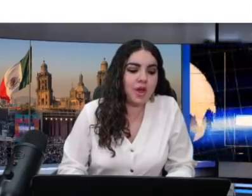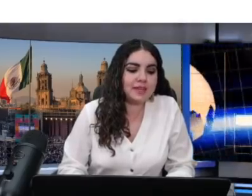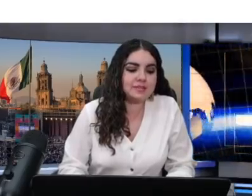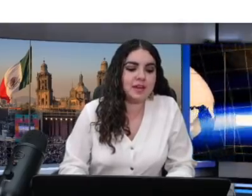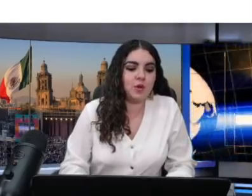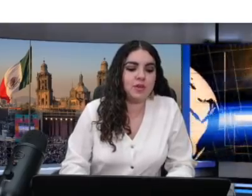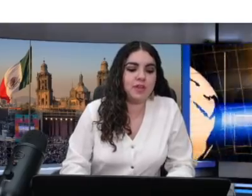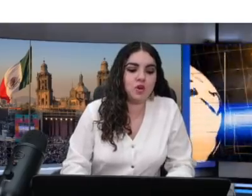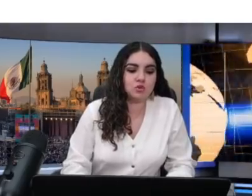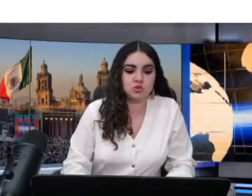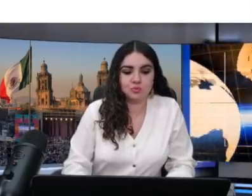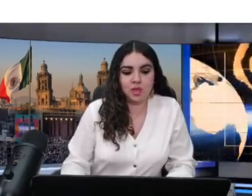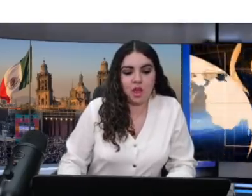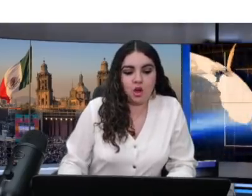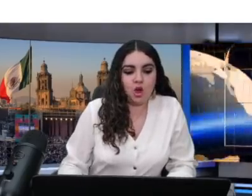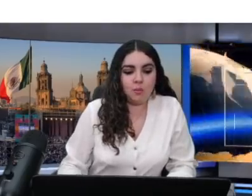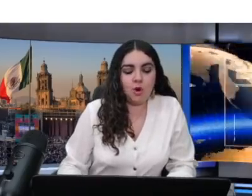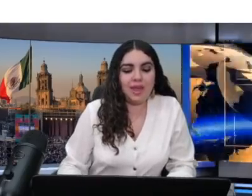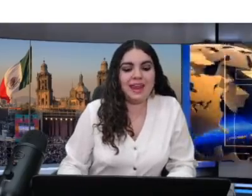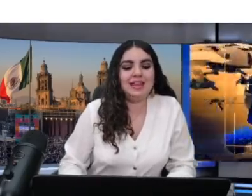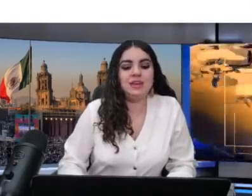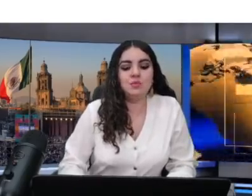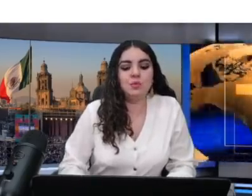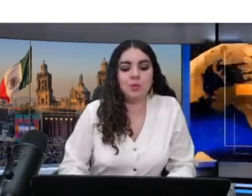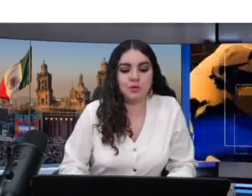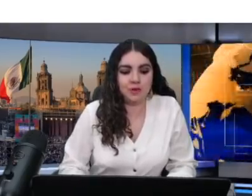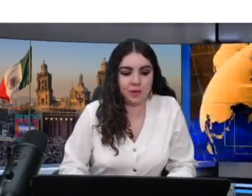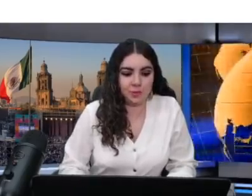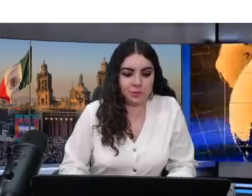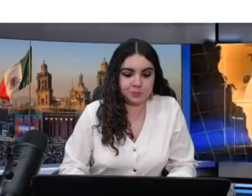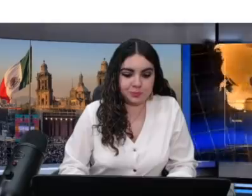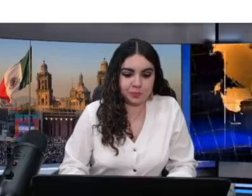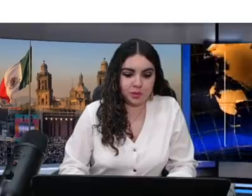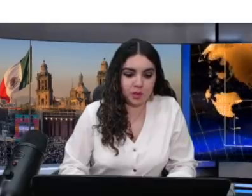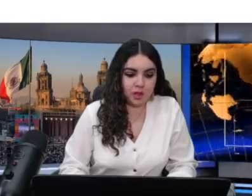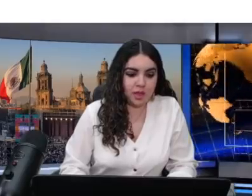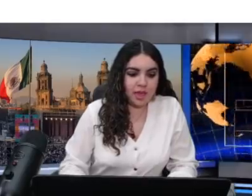no esteroideos, como el ibuprofeno.